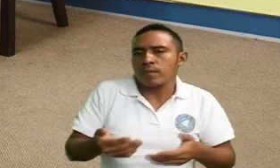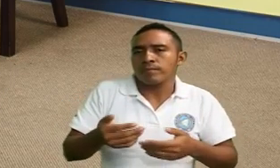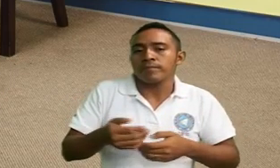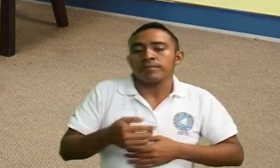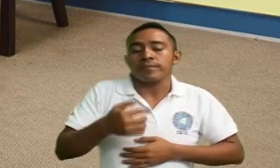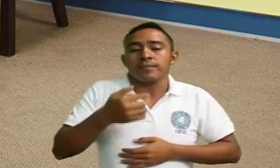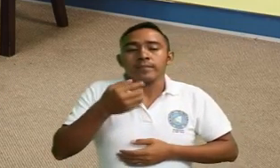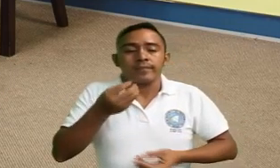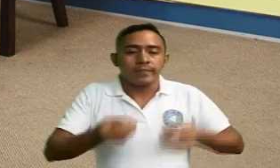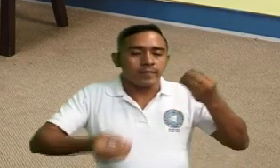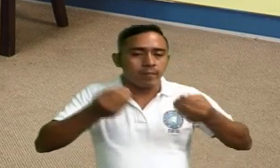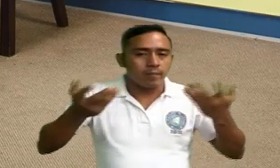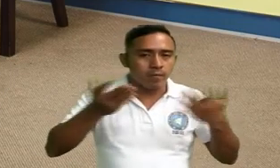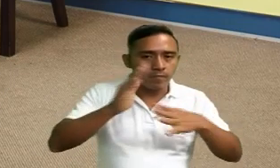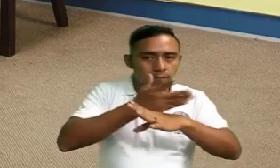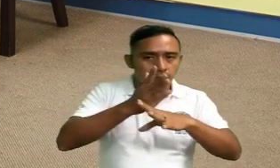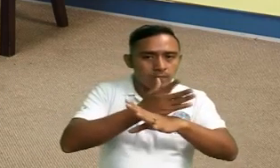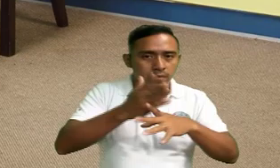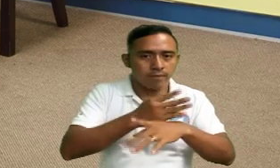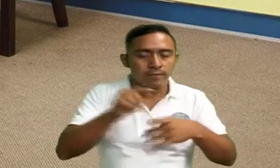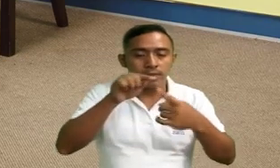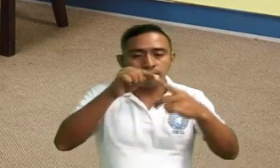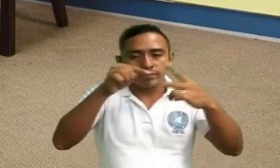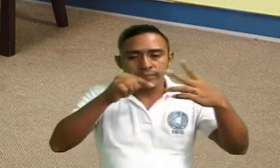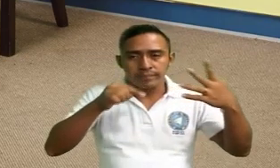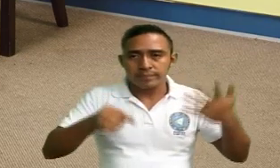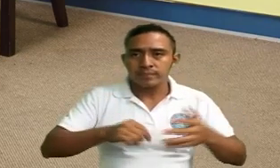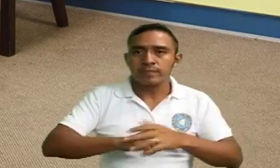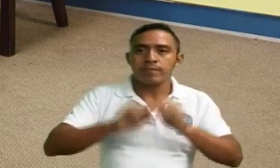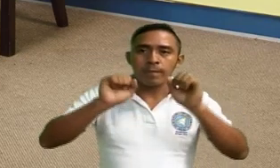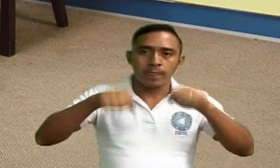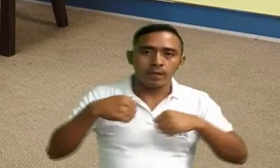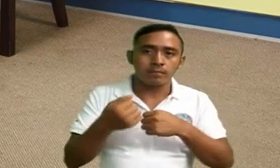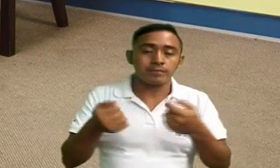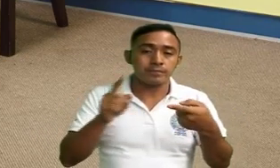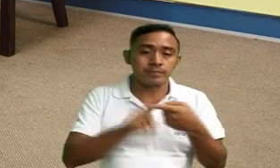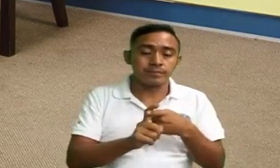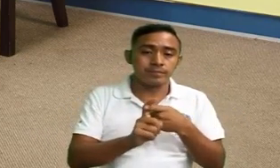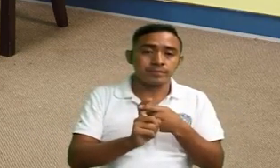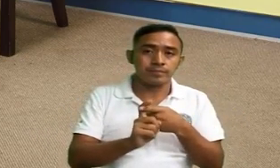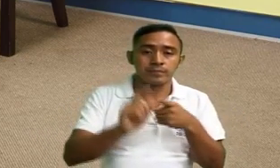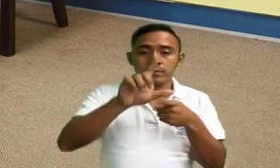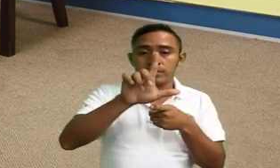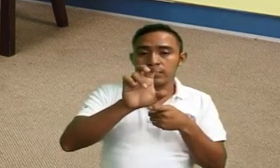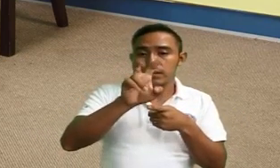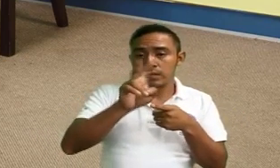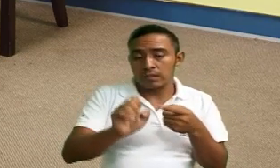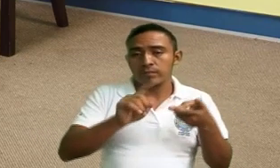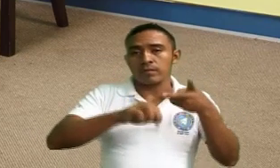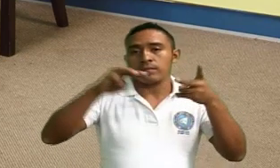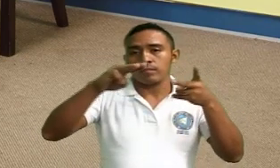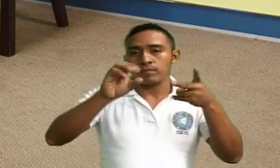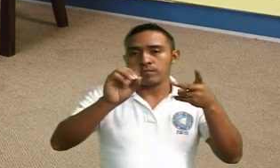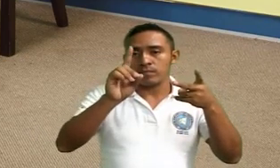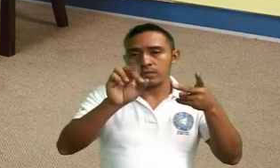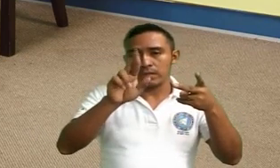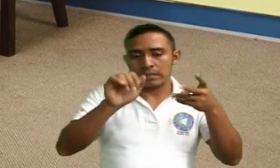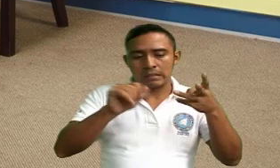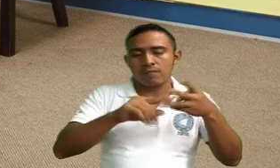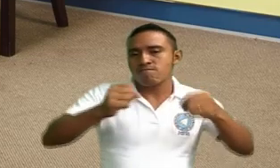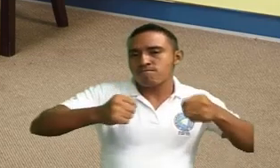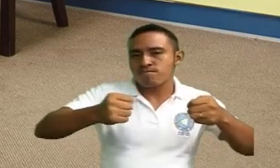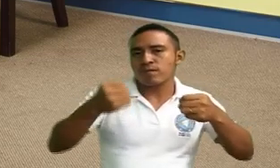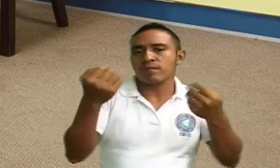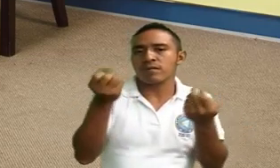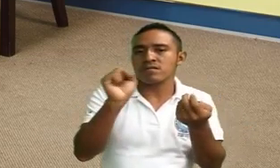qué tanta sintomatología tenga la paciente. Puede clasificarse en una sintomatología leve, moderada o severa. Y por